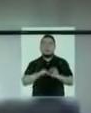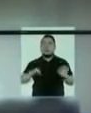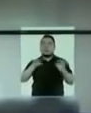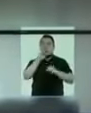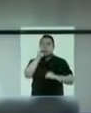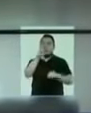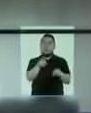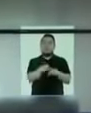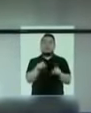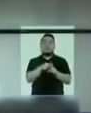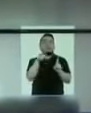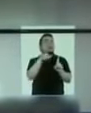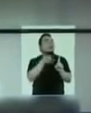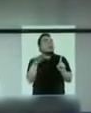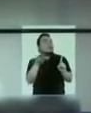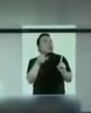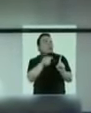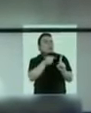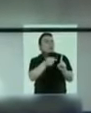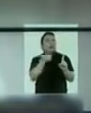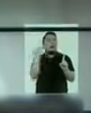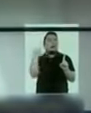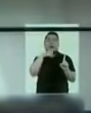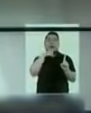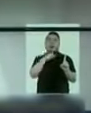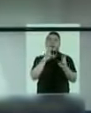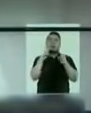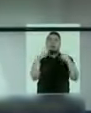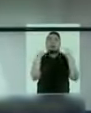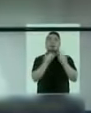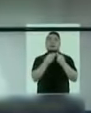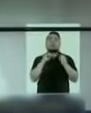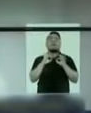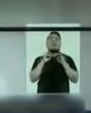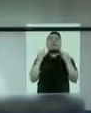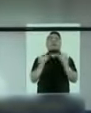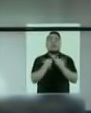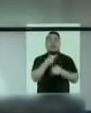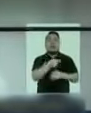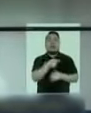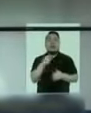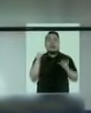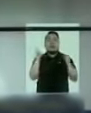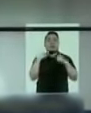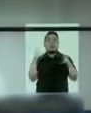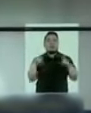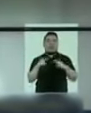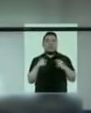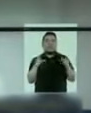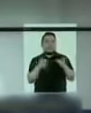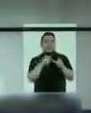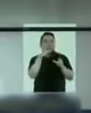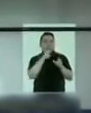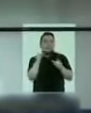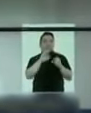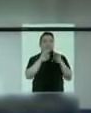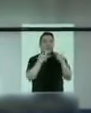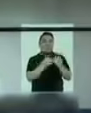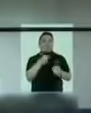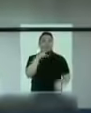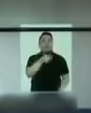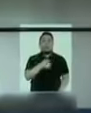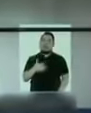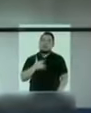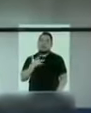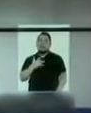lo elemental? Siempre por lo accesorio. Siempre por lo accesorio.